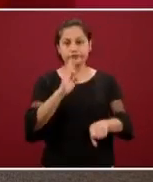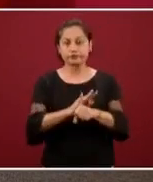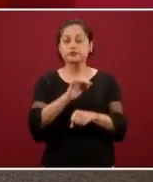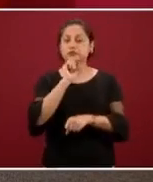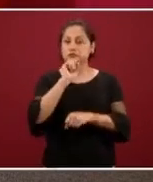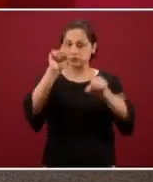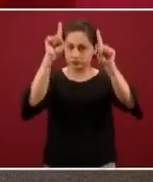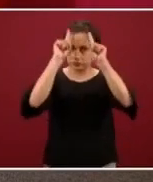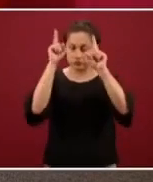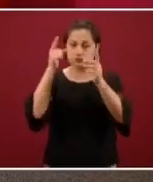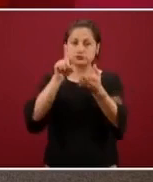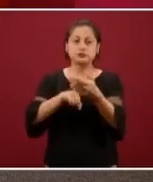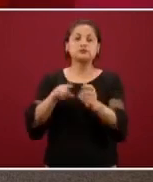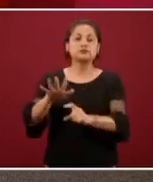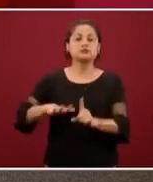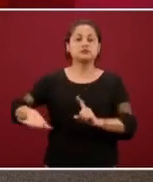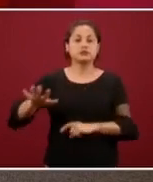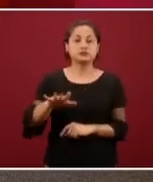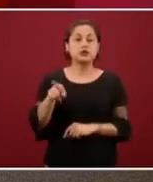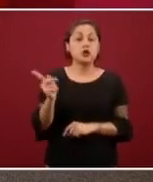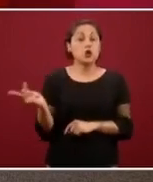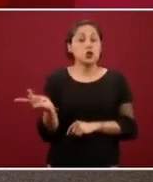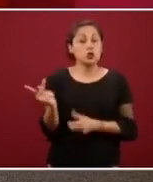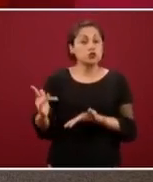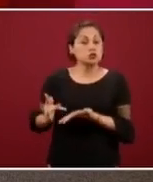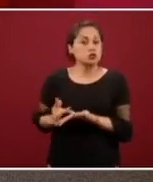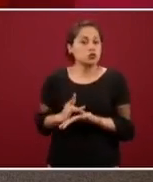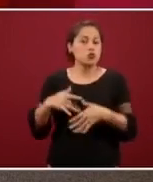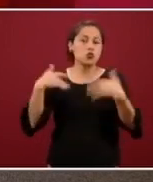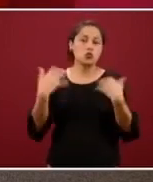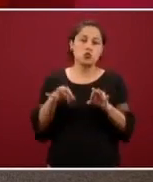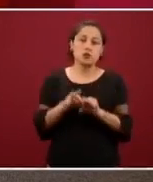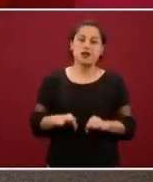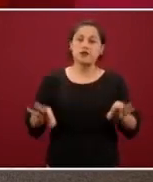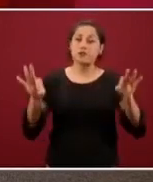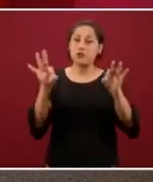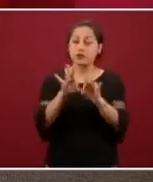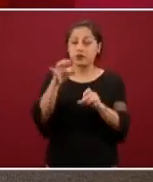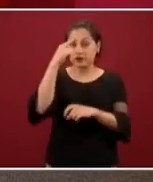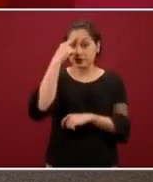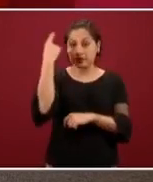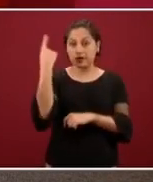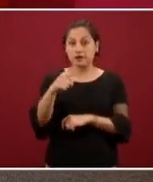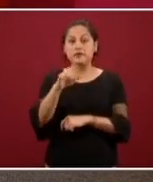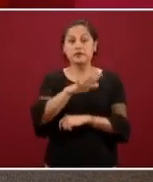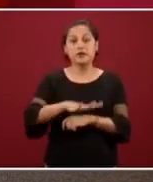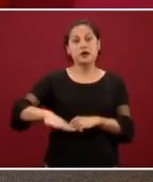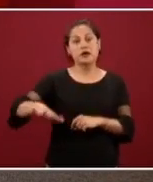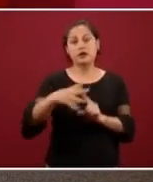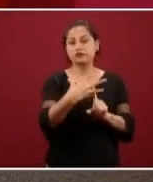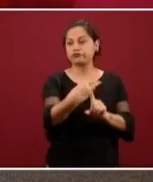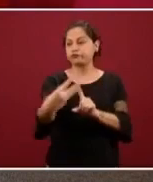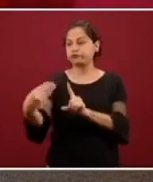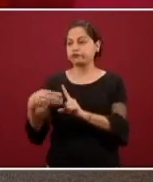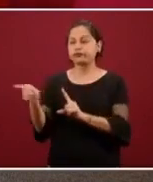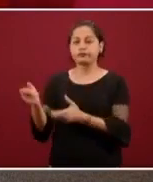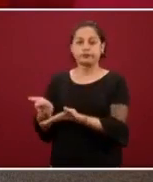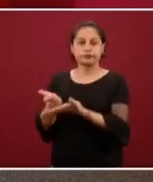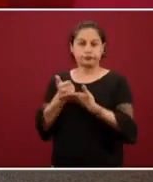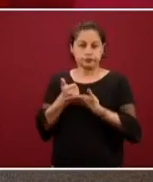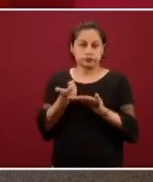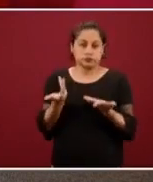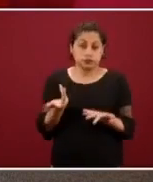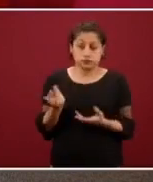un apoyo impresionante e importante para la atención de esta epidemia. Somos un solo